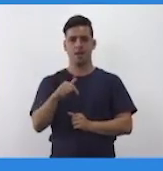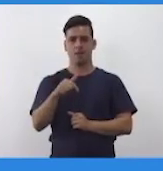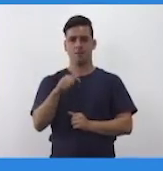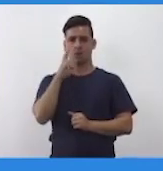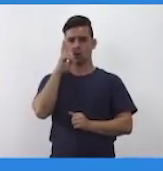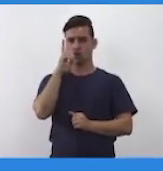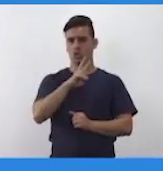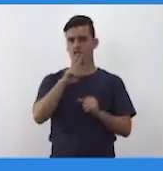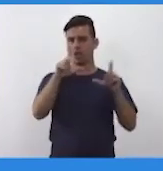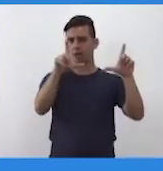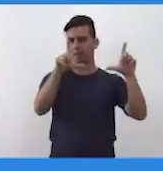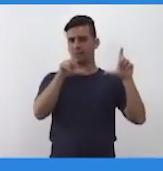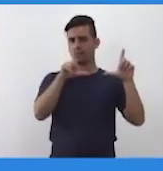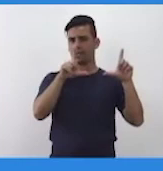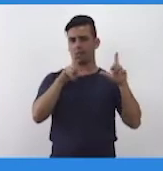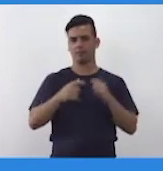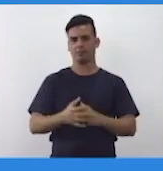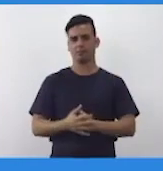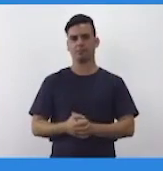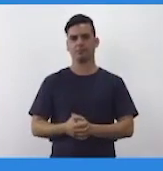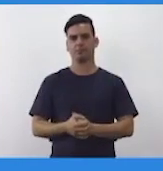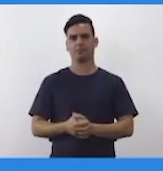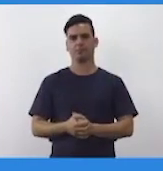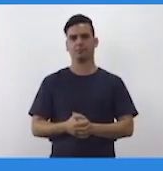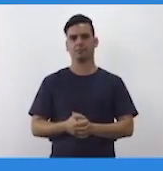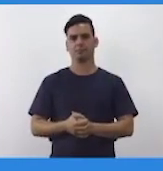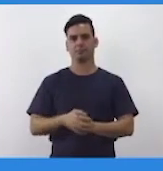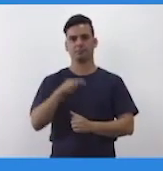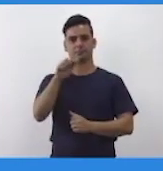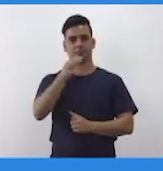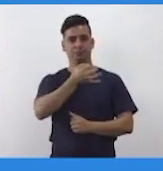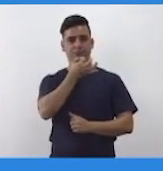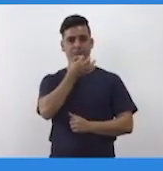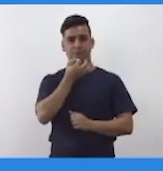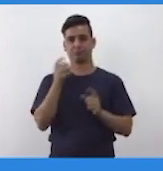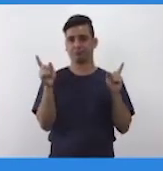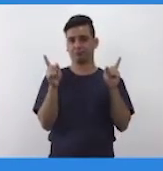en pantalla y traté de resumir,